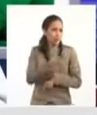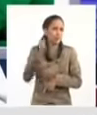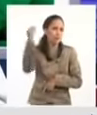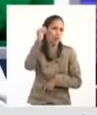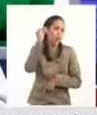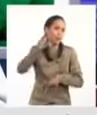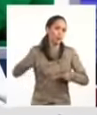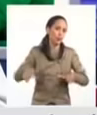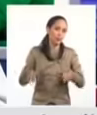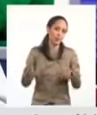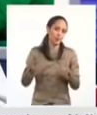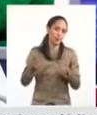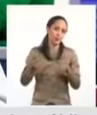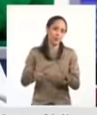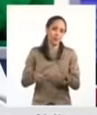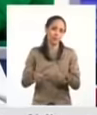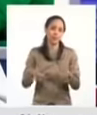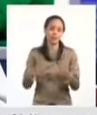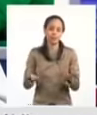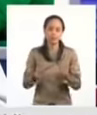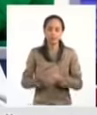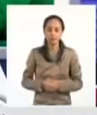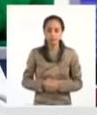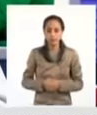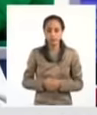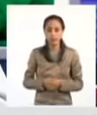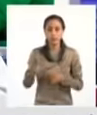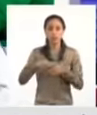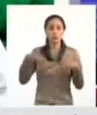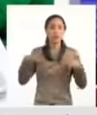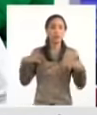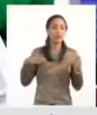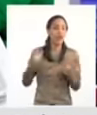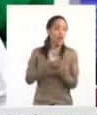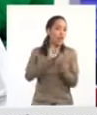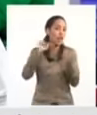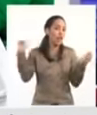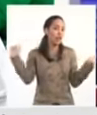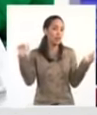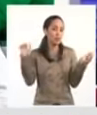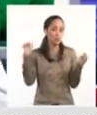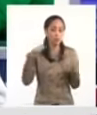es no permitir el movimiento libre de turistas fuera de los polos